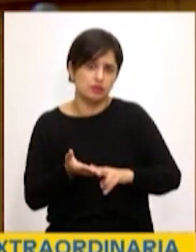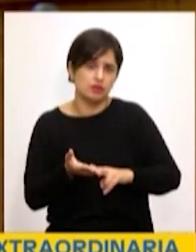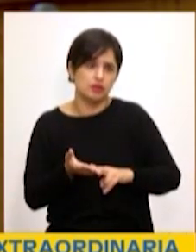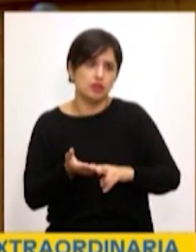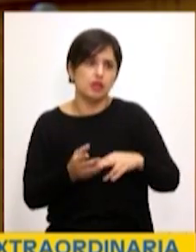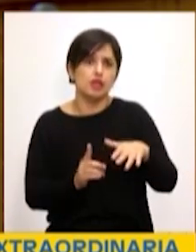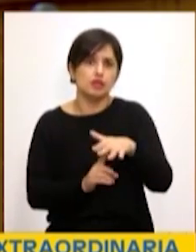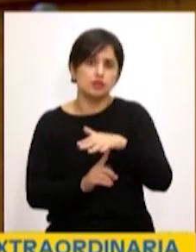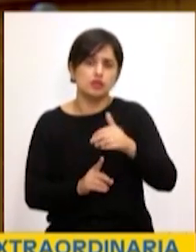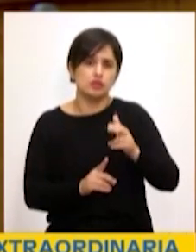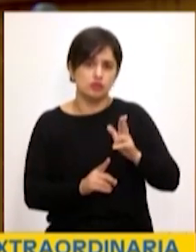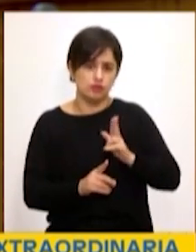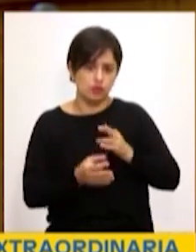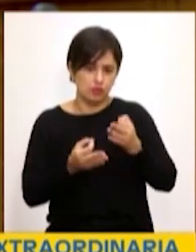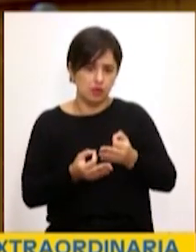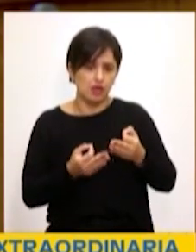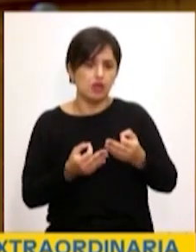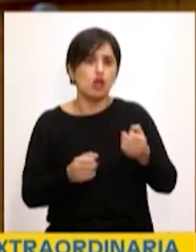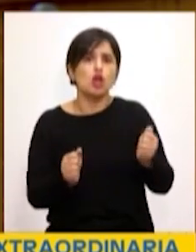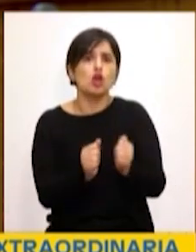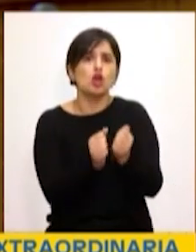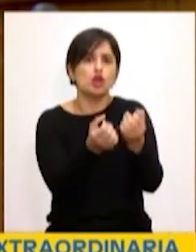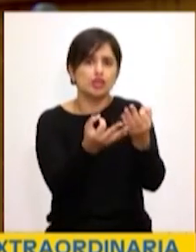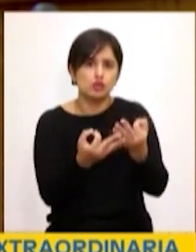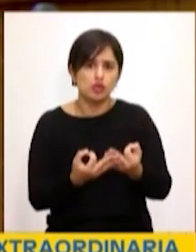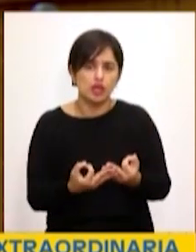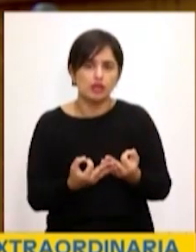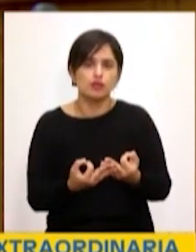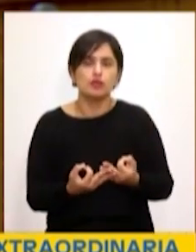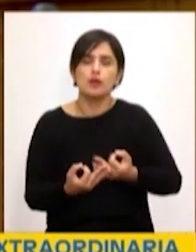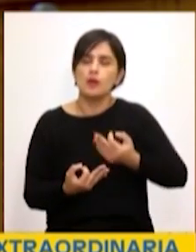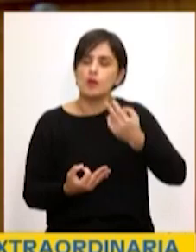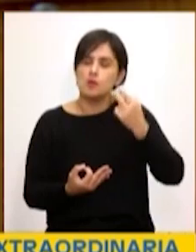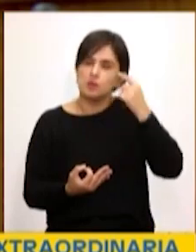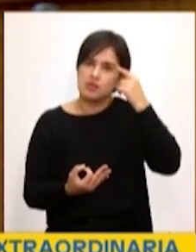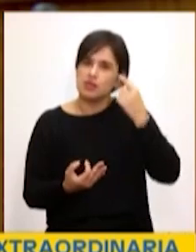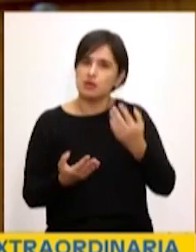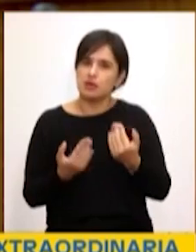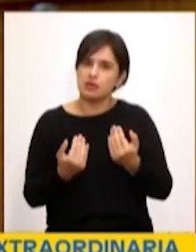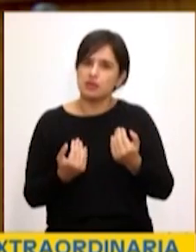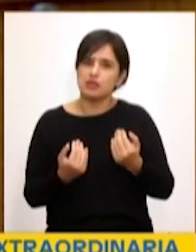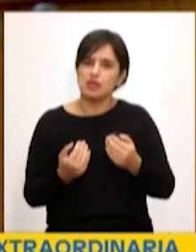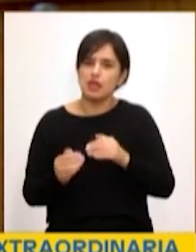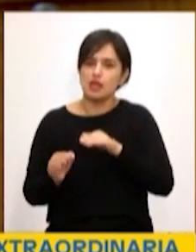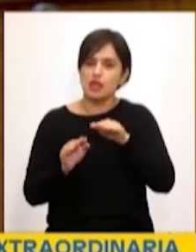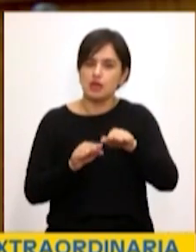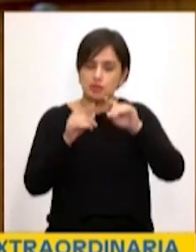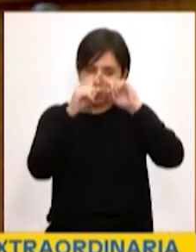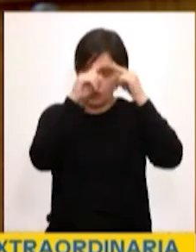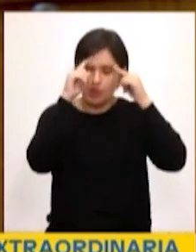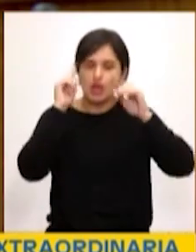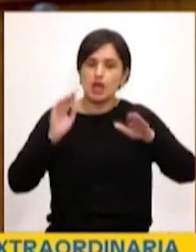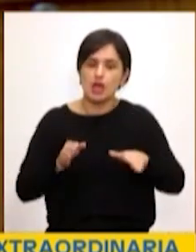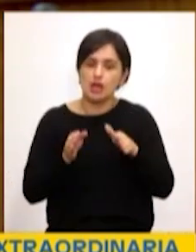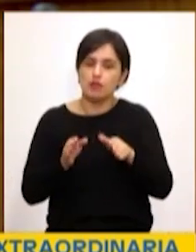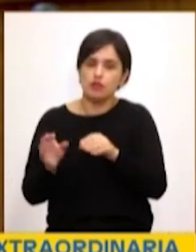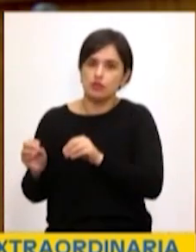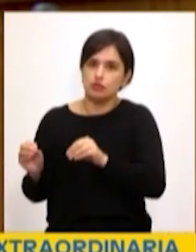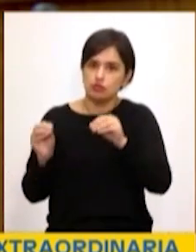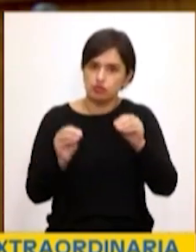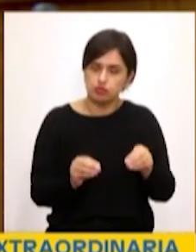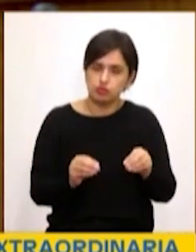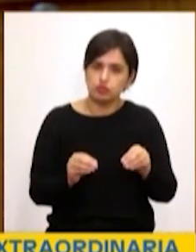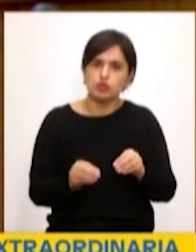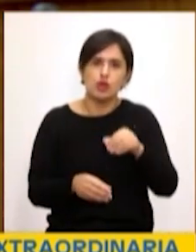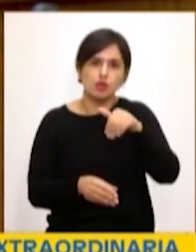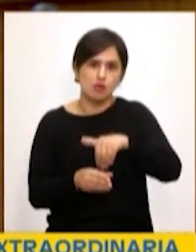de resultado vemos con absoluta necesidad de respaldar el esfuerzo de mantener este estado de excepción lo